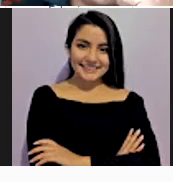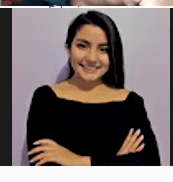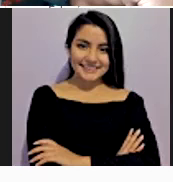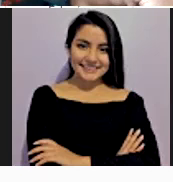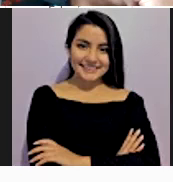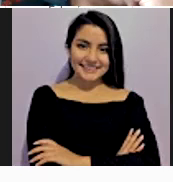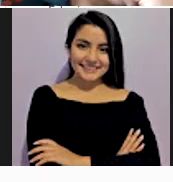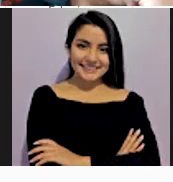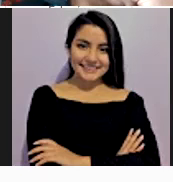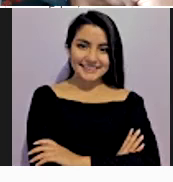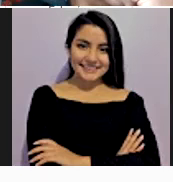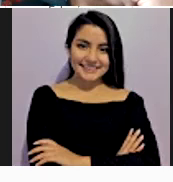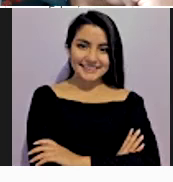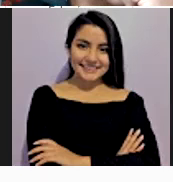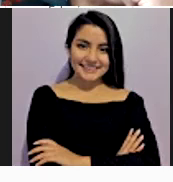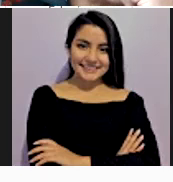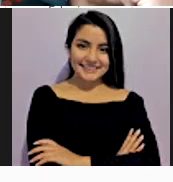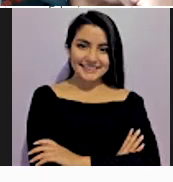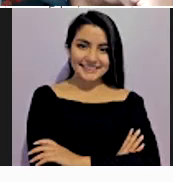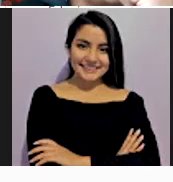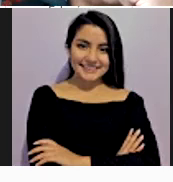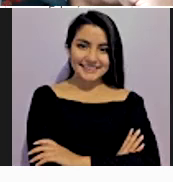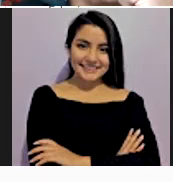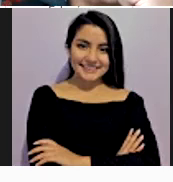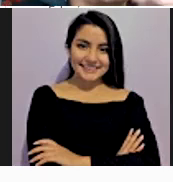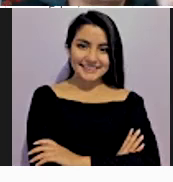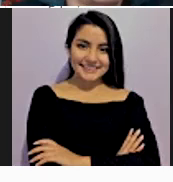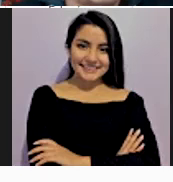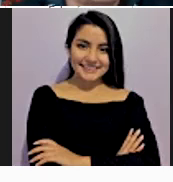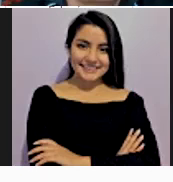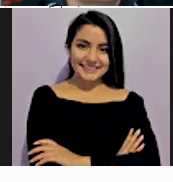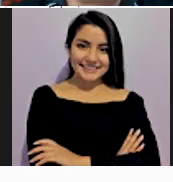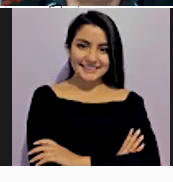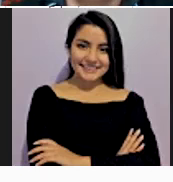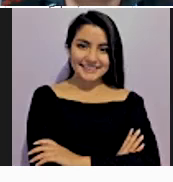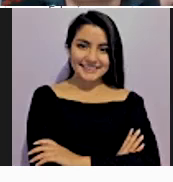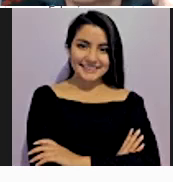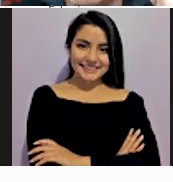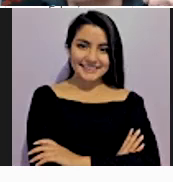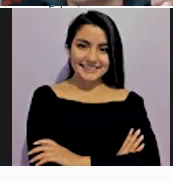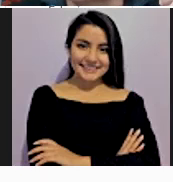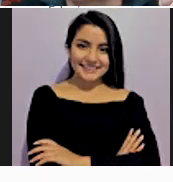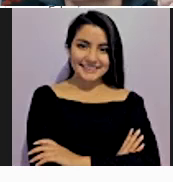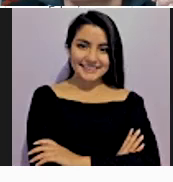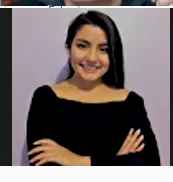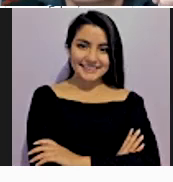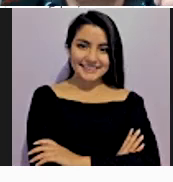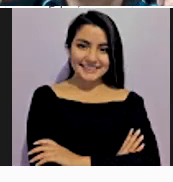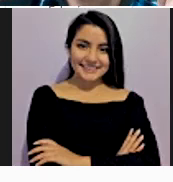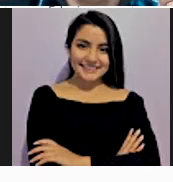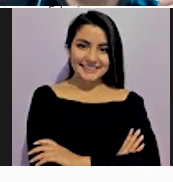estoy haciendo un estudio para un proyecto de riego en Leyton, no sé si conozca usted Leyton, en Patate. ¿Se conoce Patate, no es